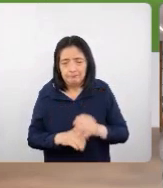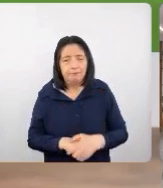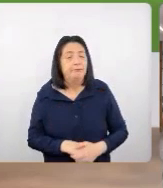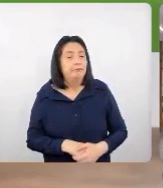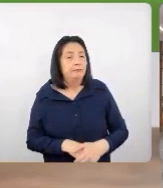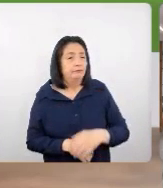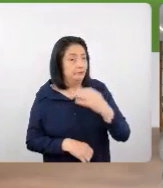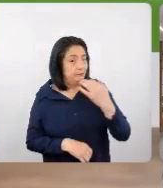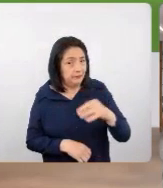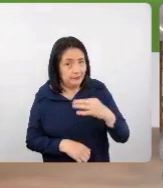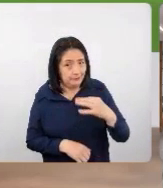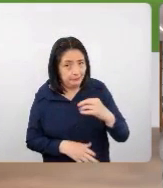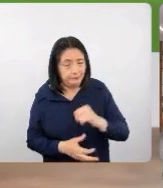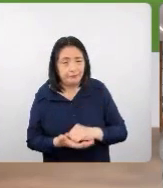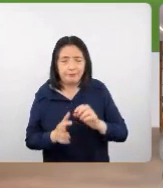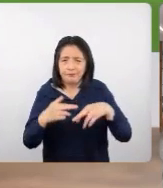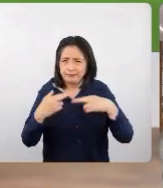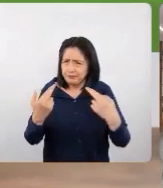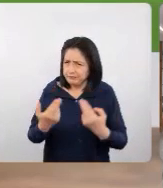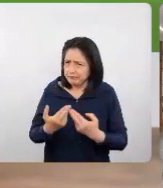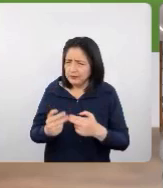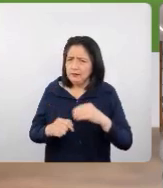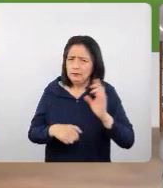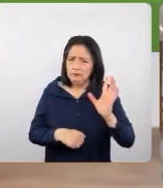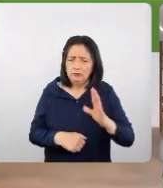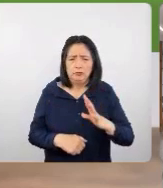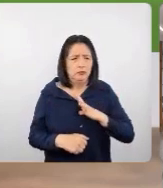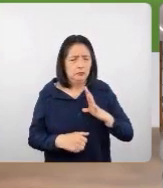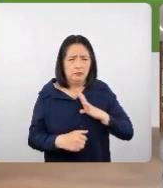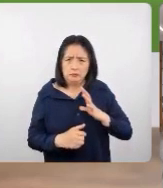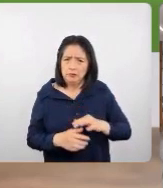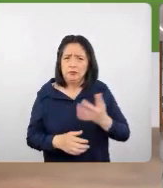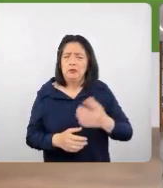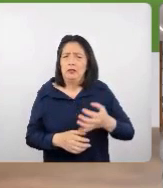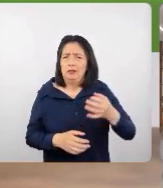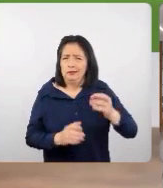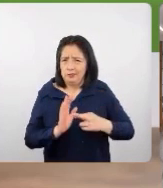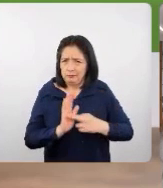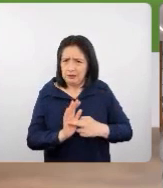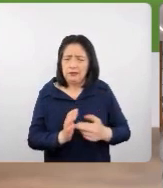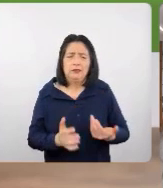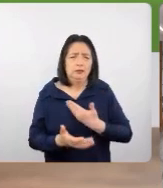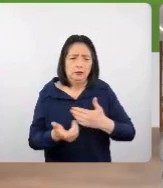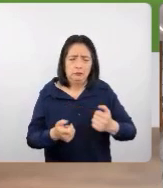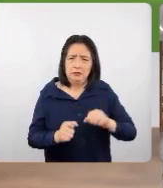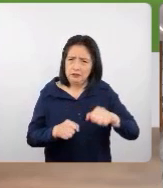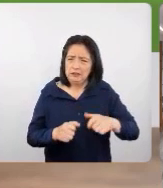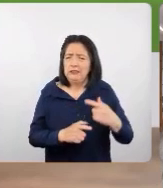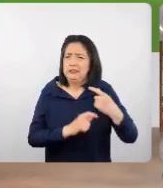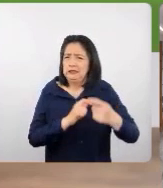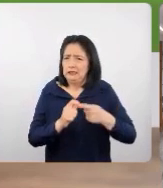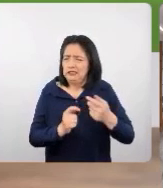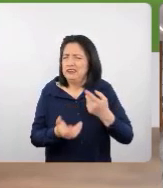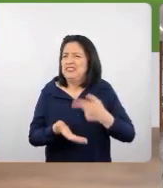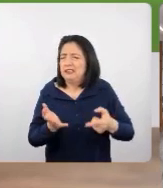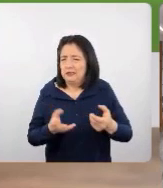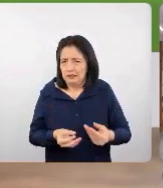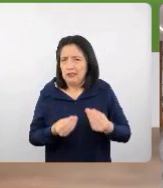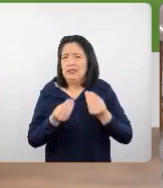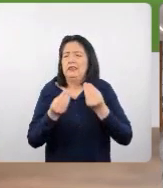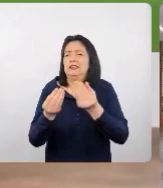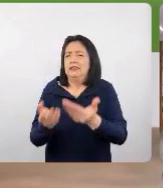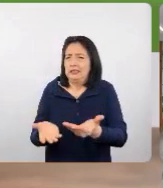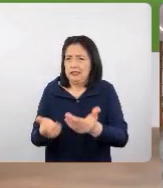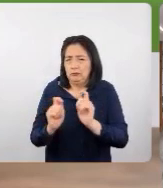Siempre en reuniones oficiales protocolares existe también la tradición de hacer la entrega de